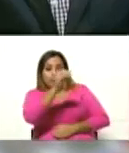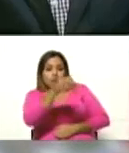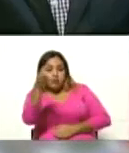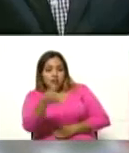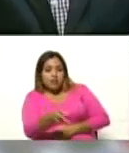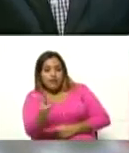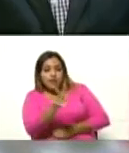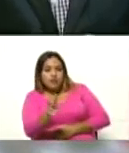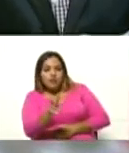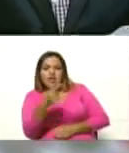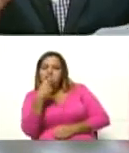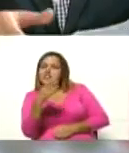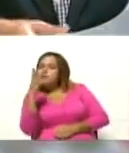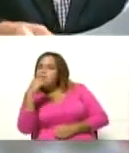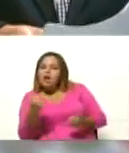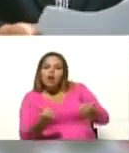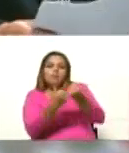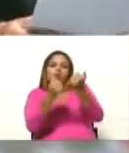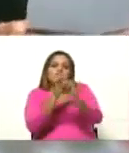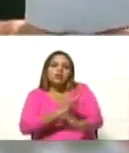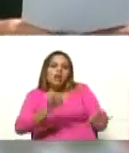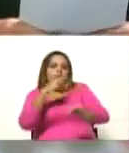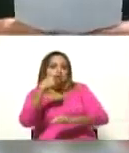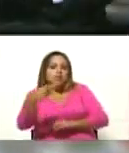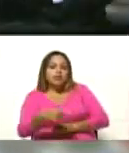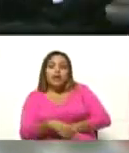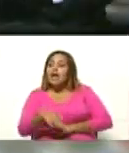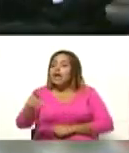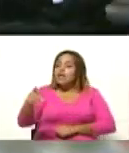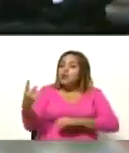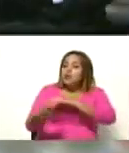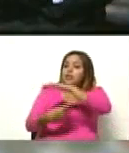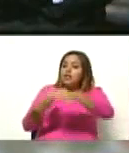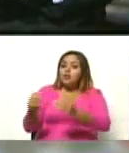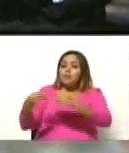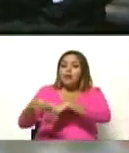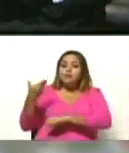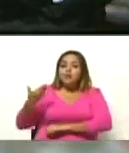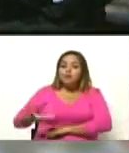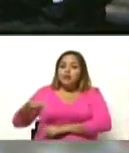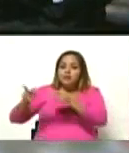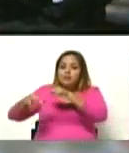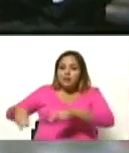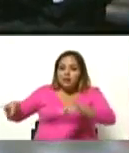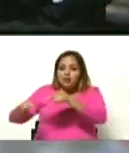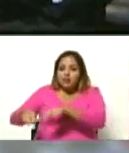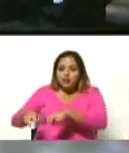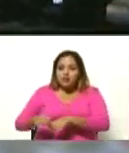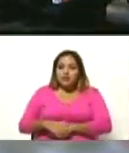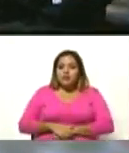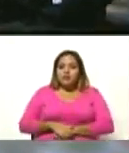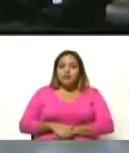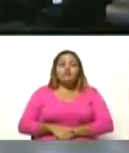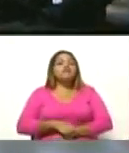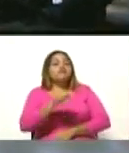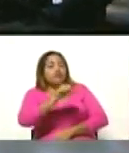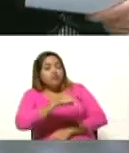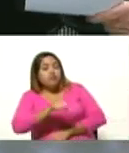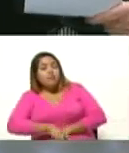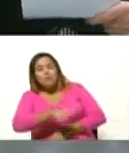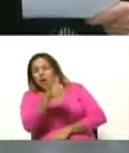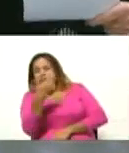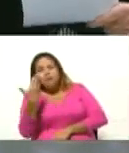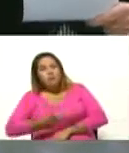simpatiza con ningún partido político. Y creo que ese es el dato más relevante de todo este estudio, ¿no? Sí. Porque eso es como el fuego en la pradera. Dramático,